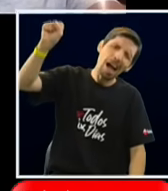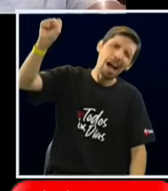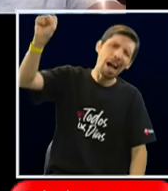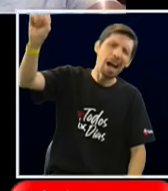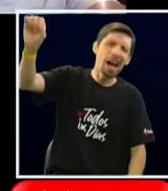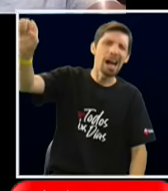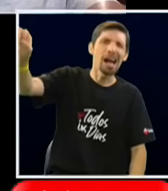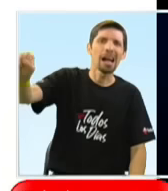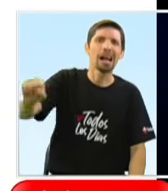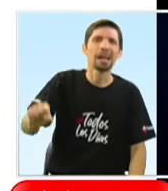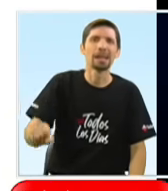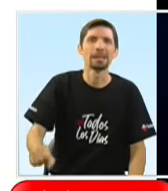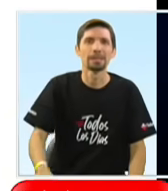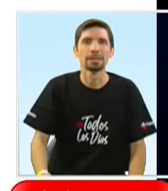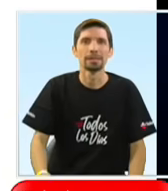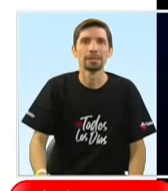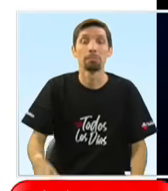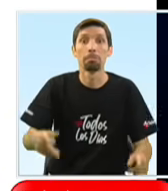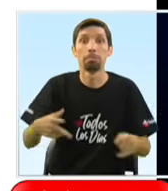lograr.